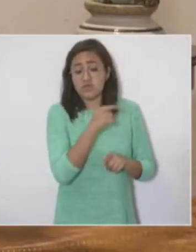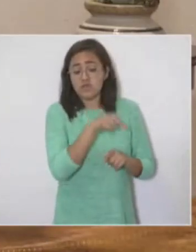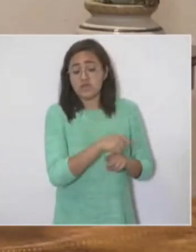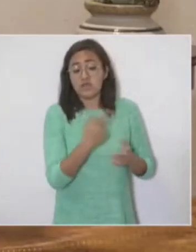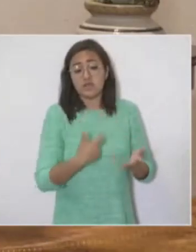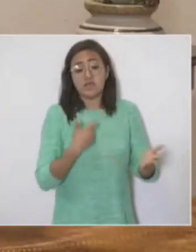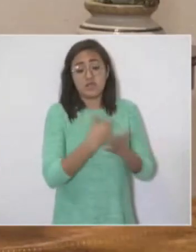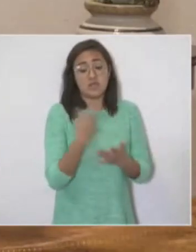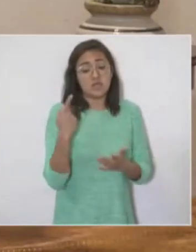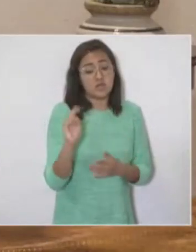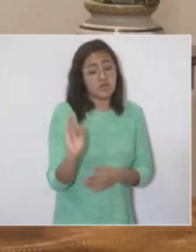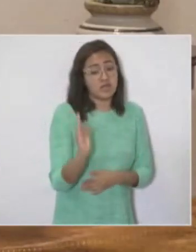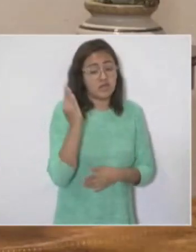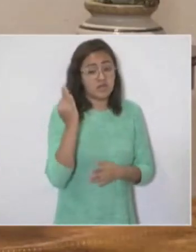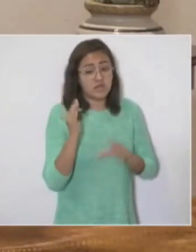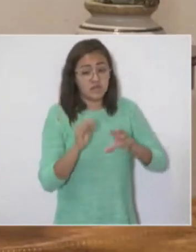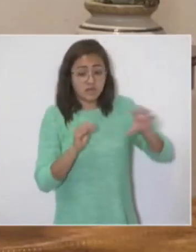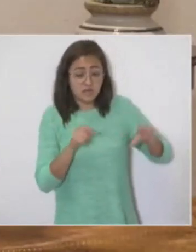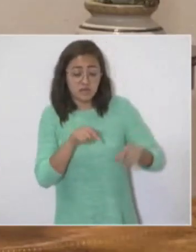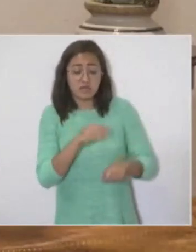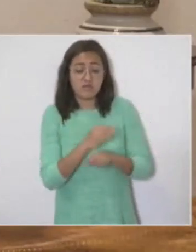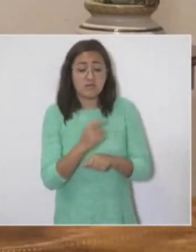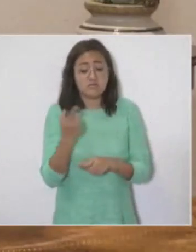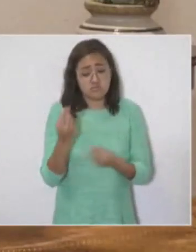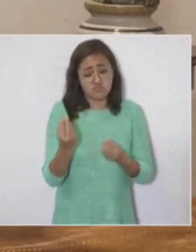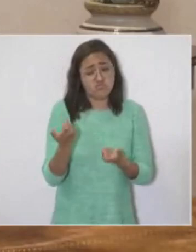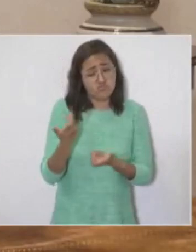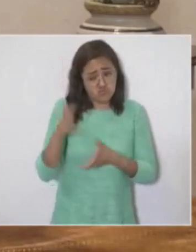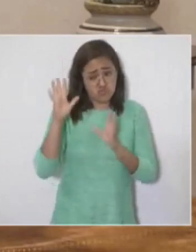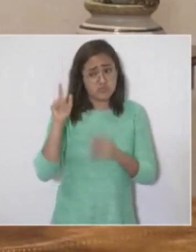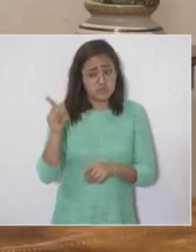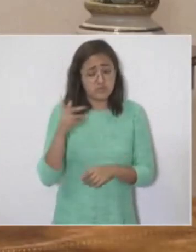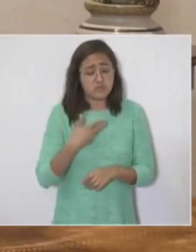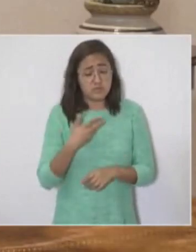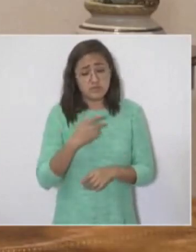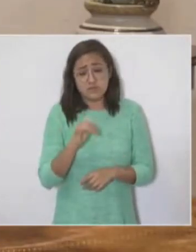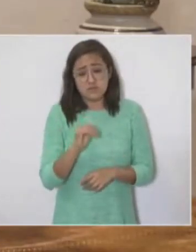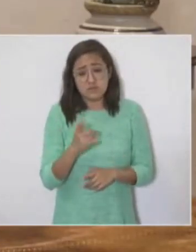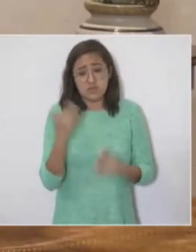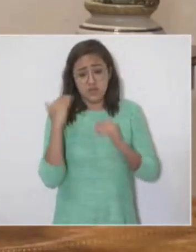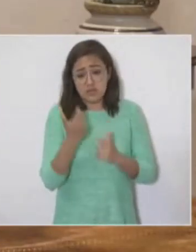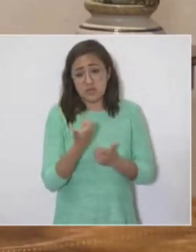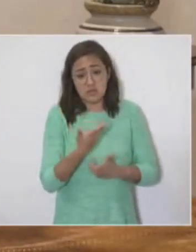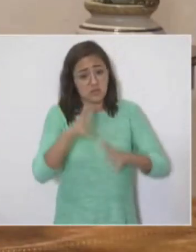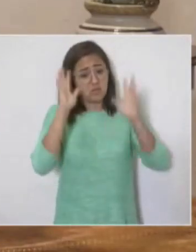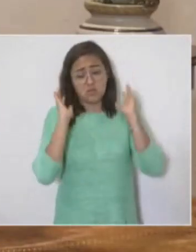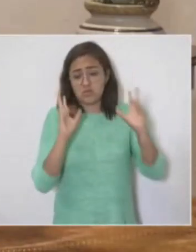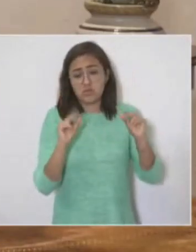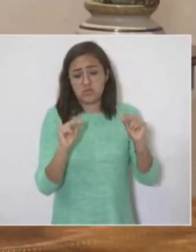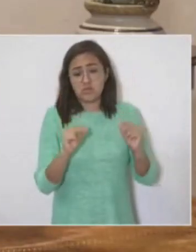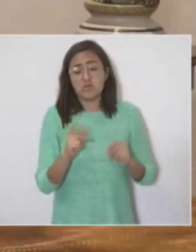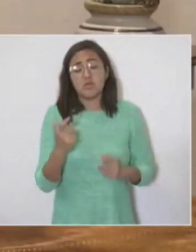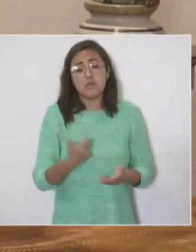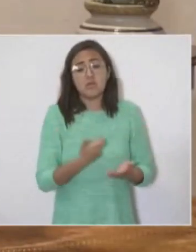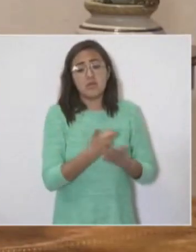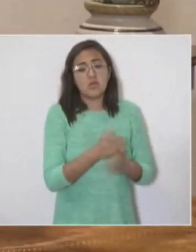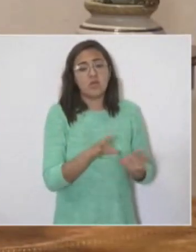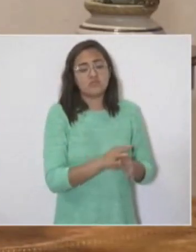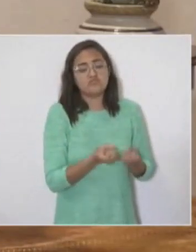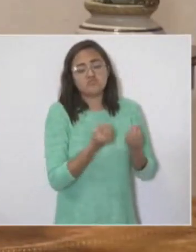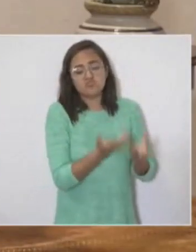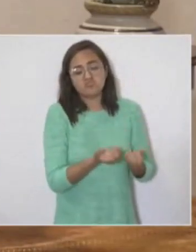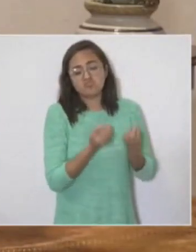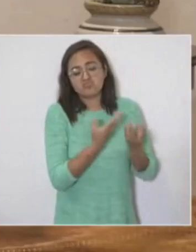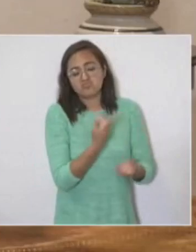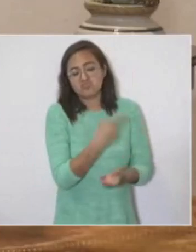los paga la federación tú la federación tiene mucho dinero no tiene límites de dinero entonces les da estímulos a